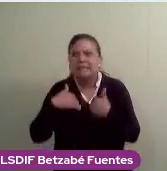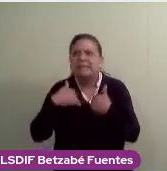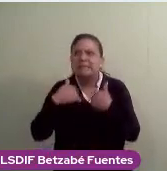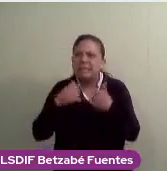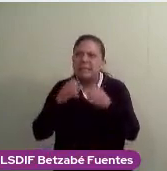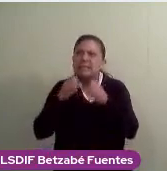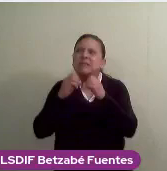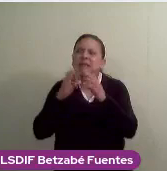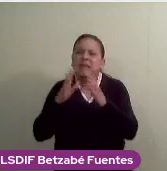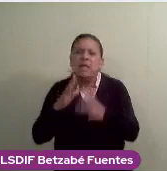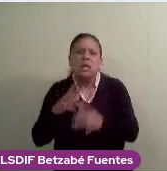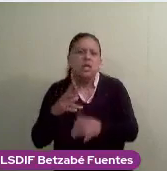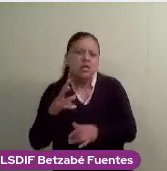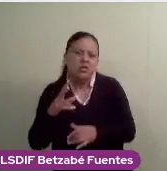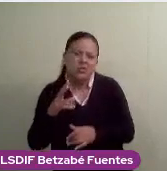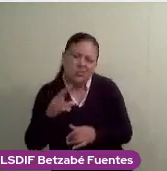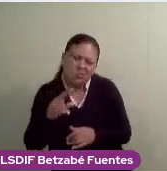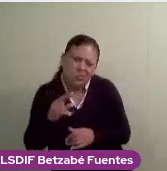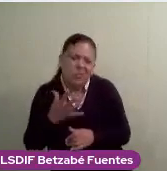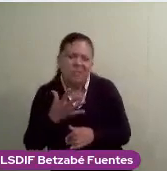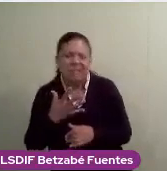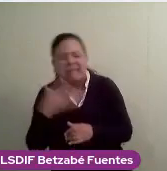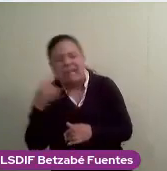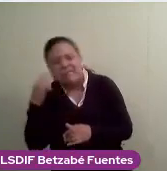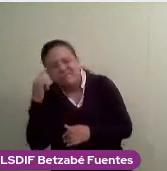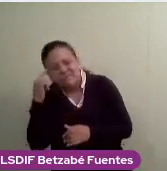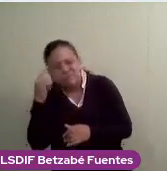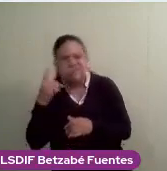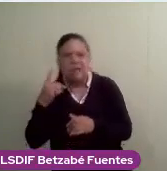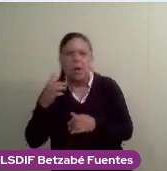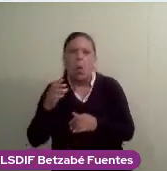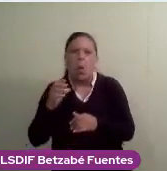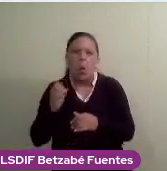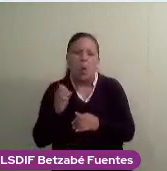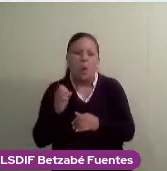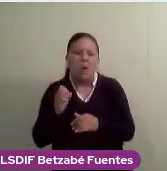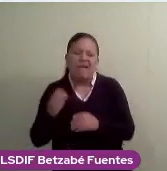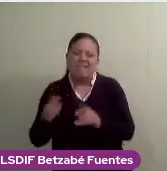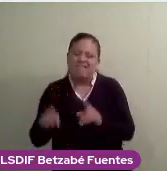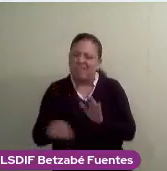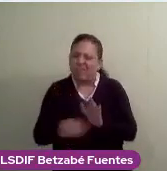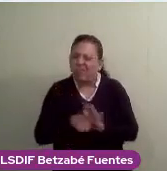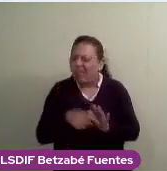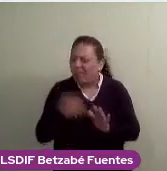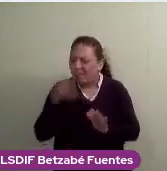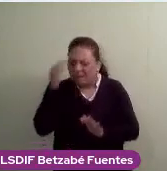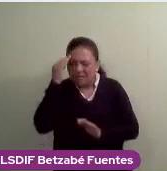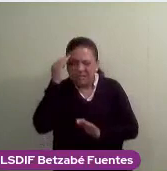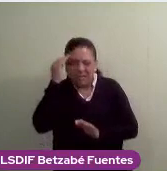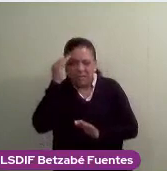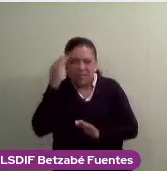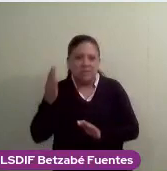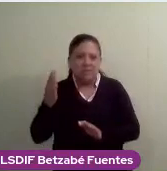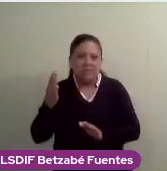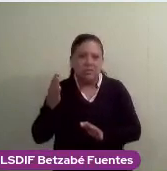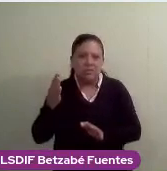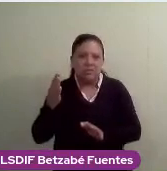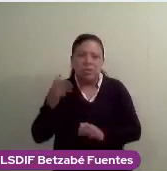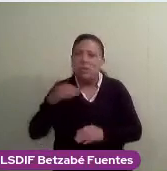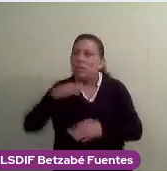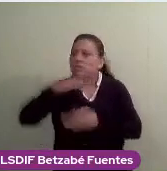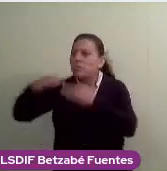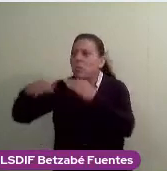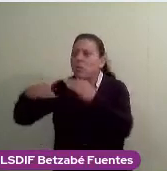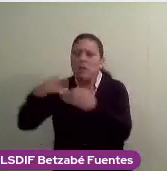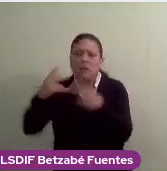tanta hostilidad y no presenciar u observar esta negatividad sobre el mundo en el que viven. Y por